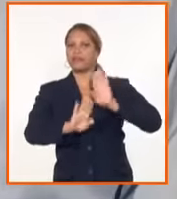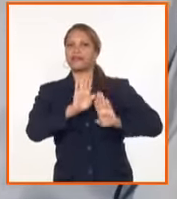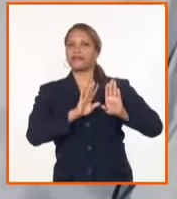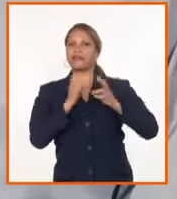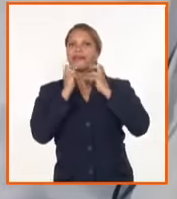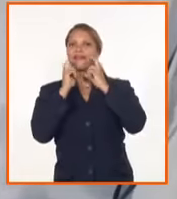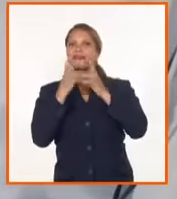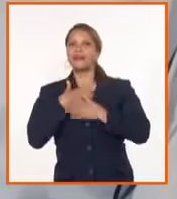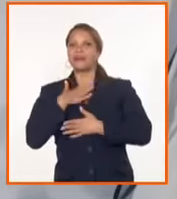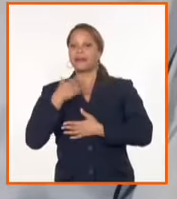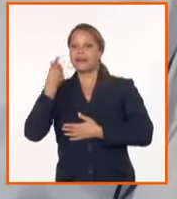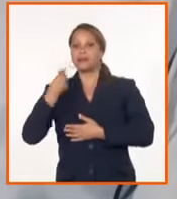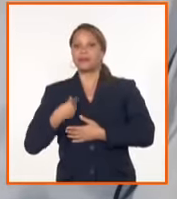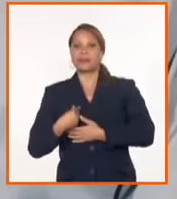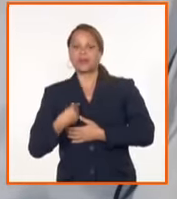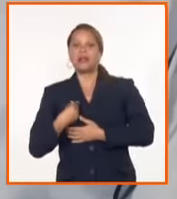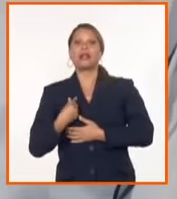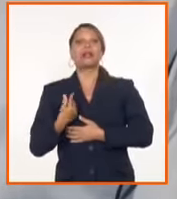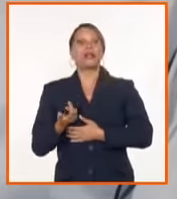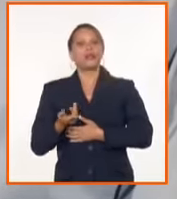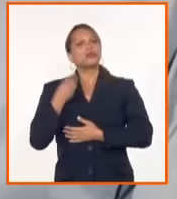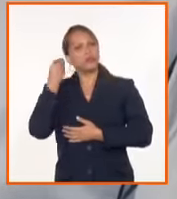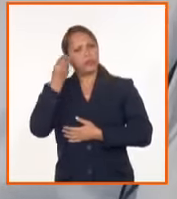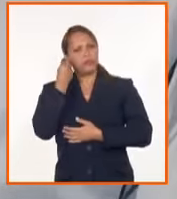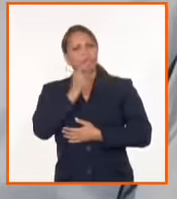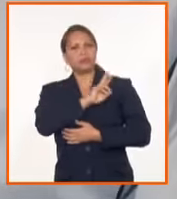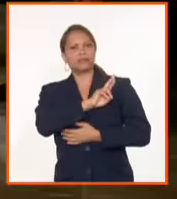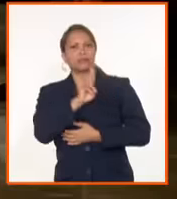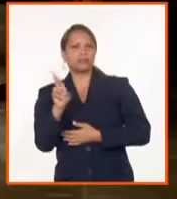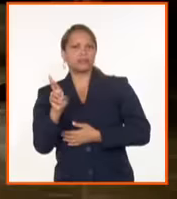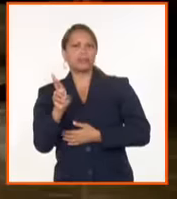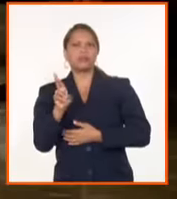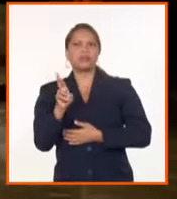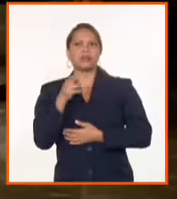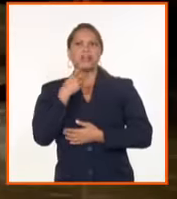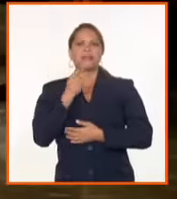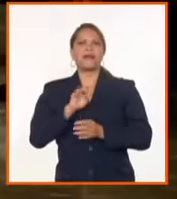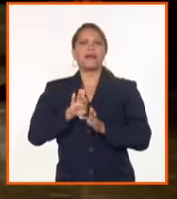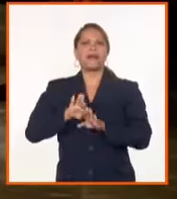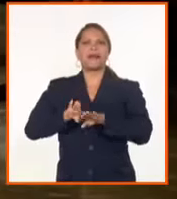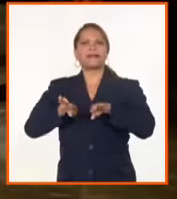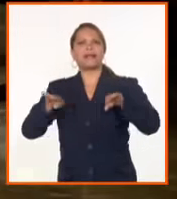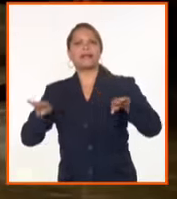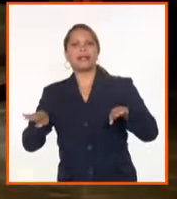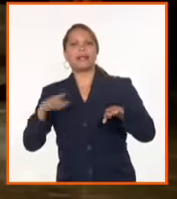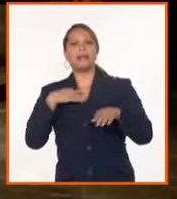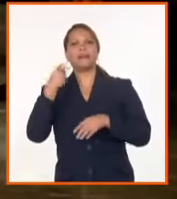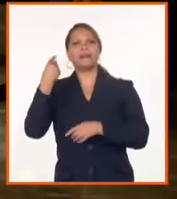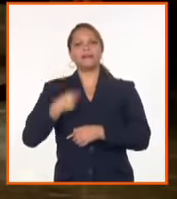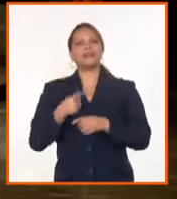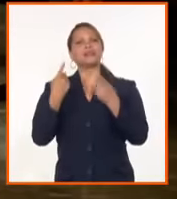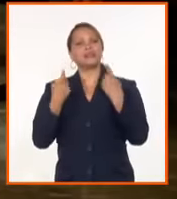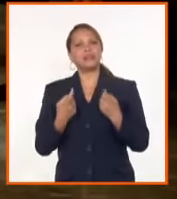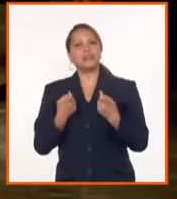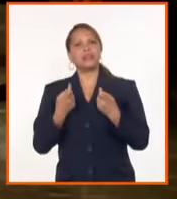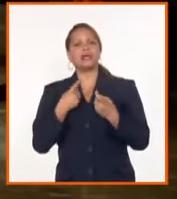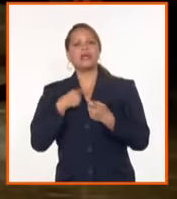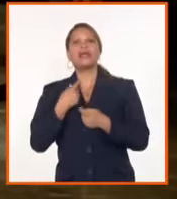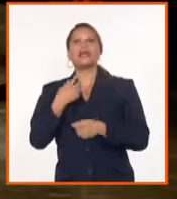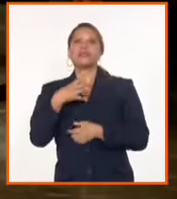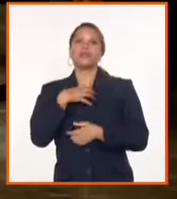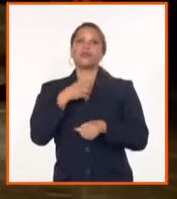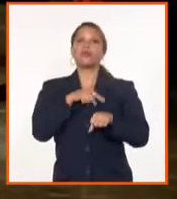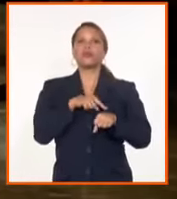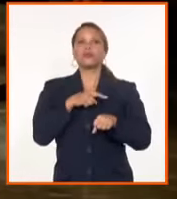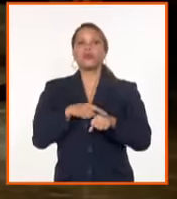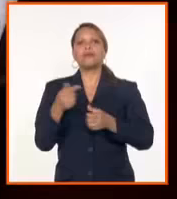personal. Yo no creo que un revolucionario pueda negar la necesidad de tener un tiempo también